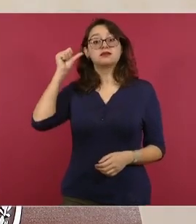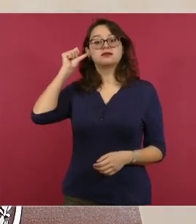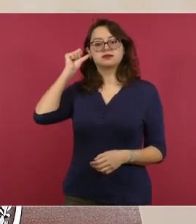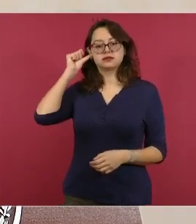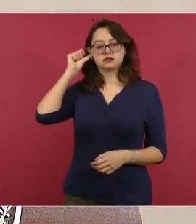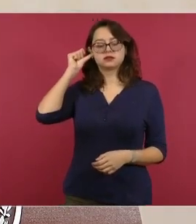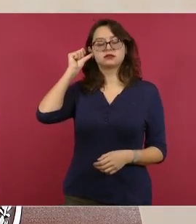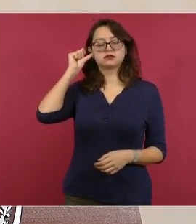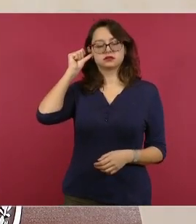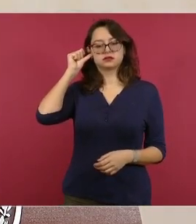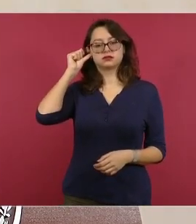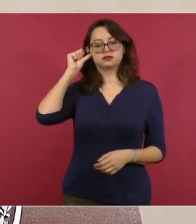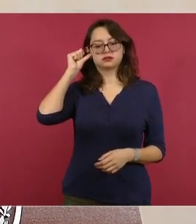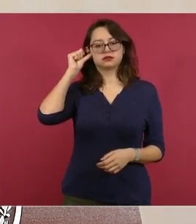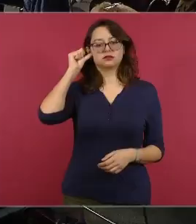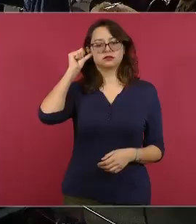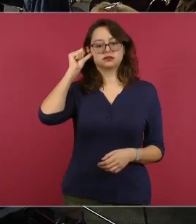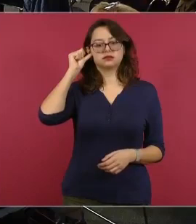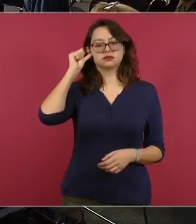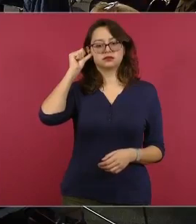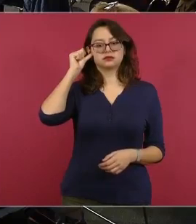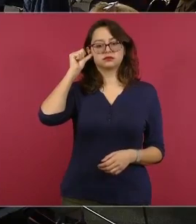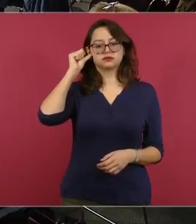Y sí, ya